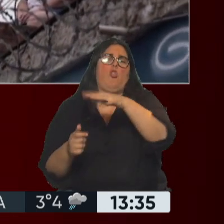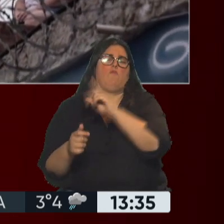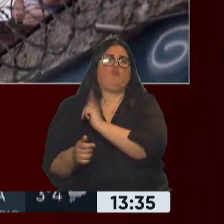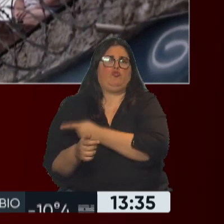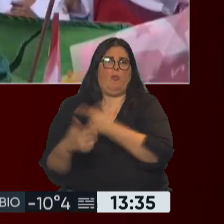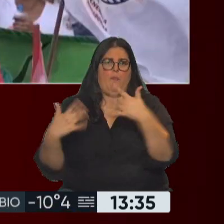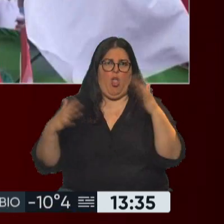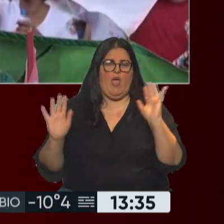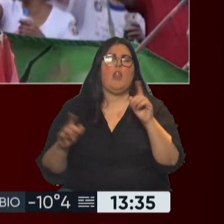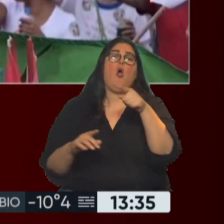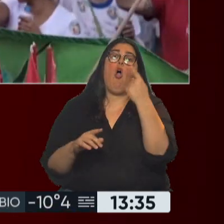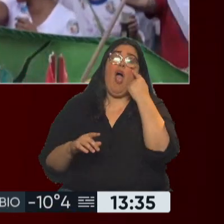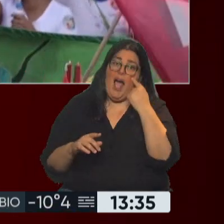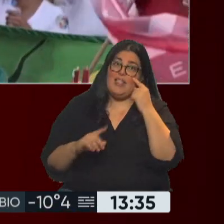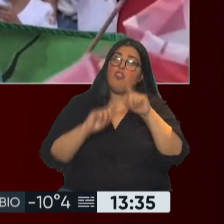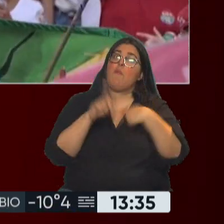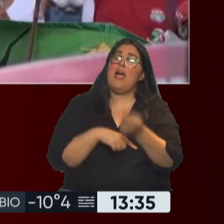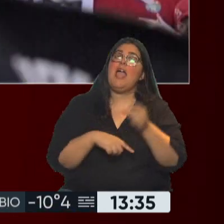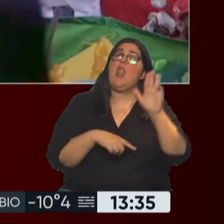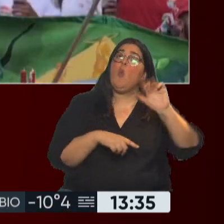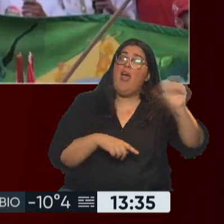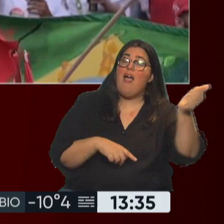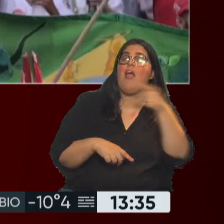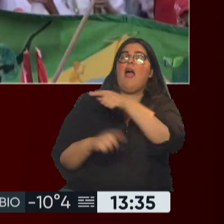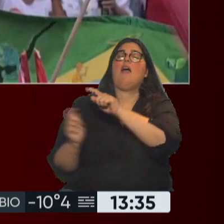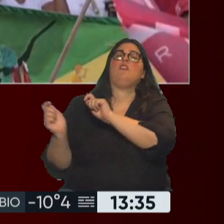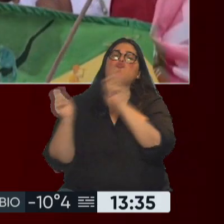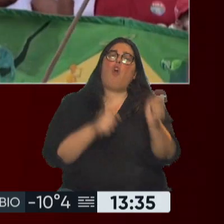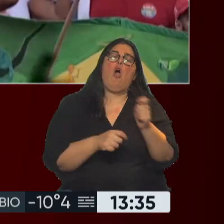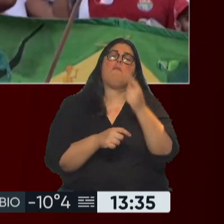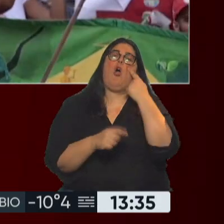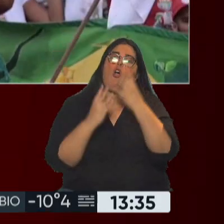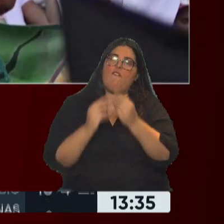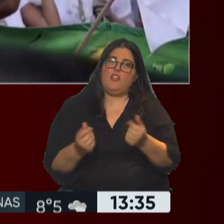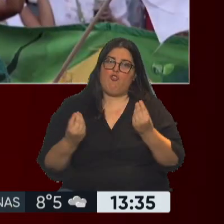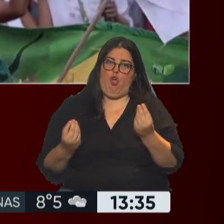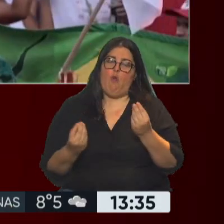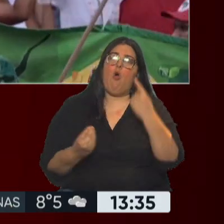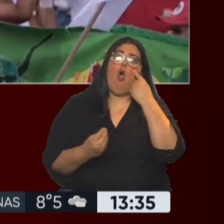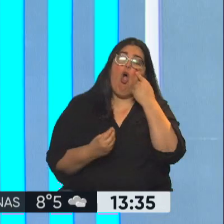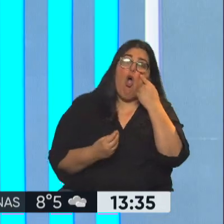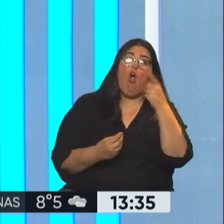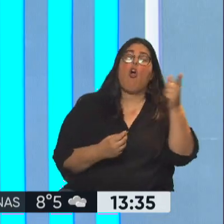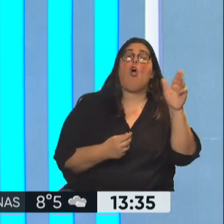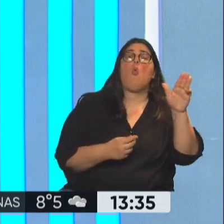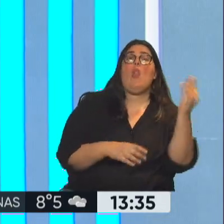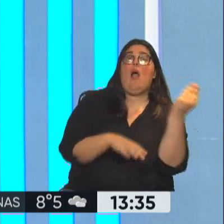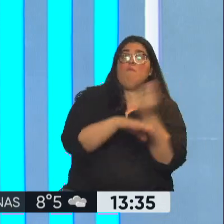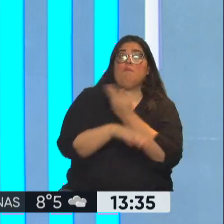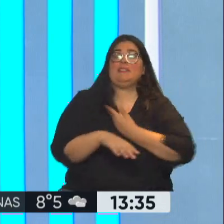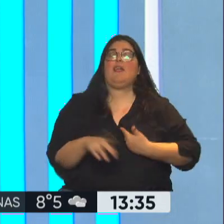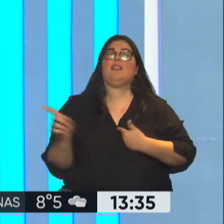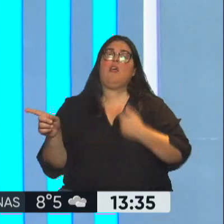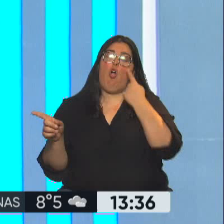Por lo tanto, atentos a la salida mañana, pero atentos también al planteo del bolsonarismo si Lula llega al poder. Y lo que está planteando Ever y lo que